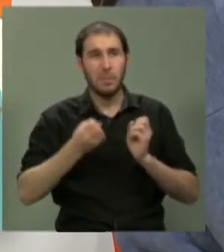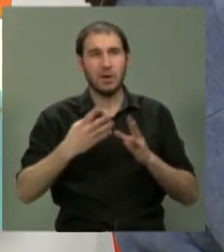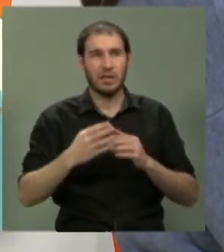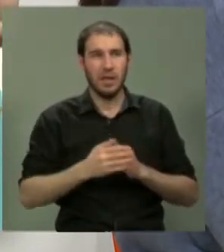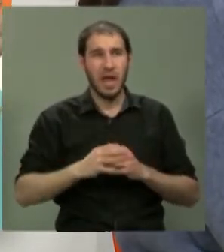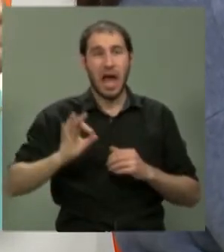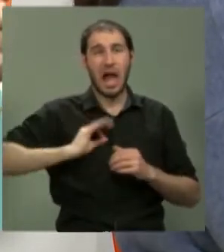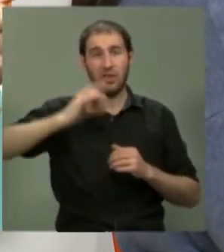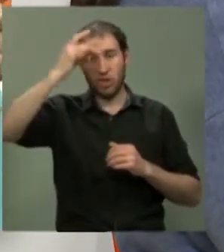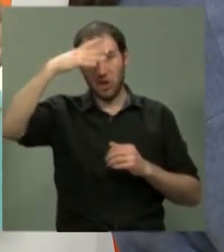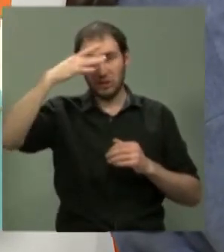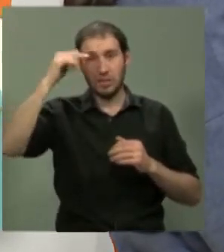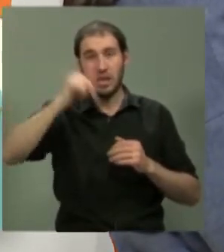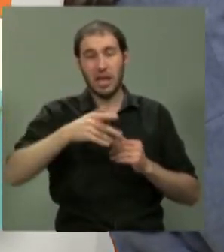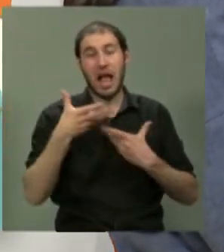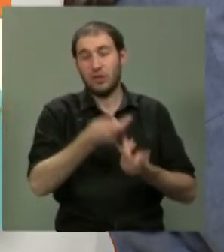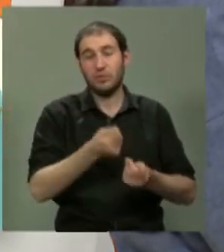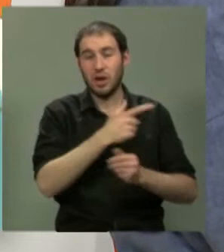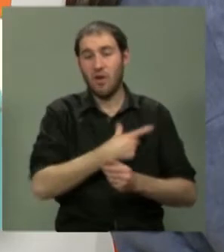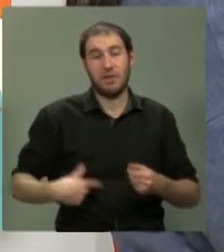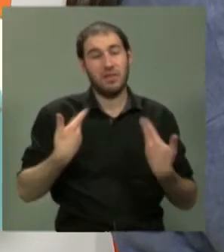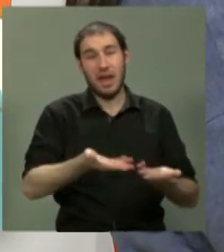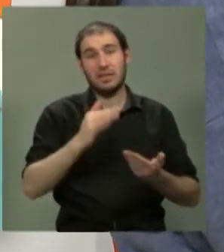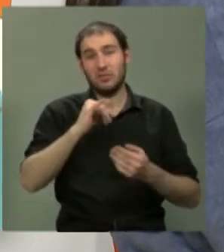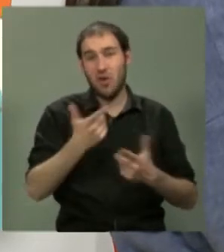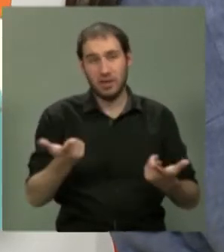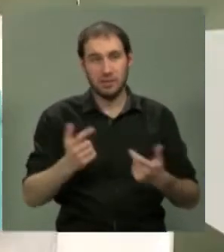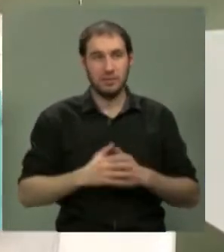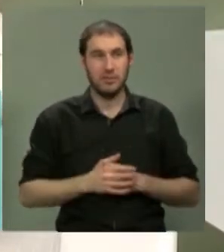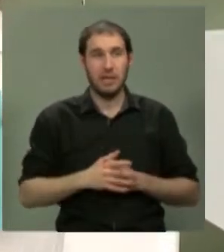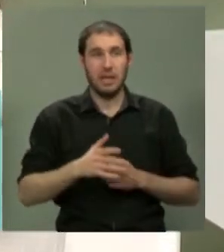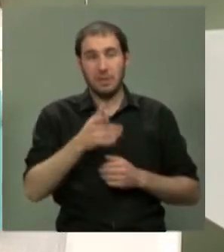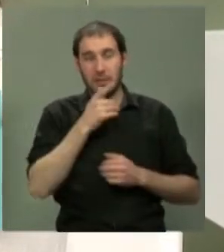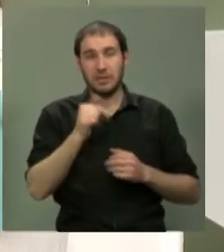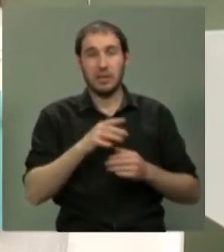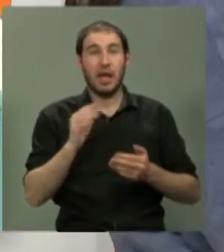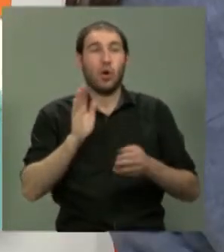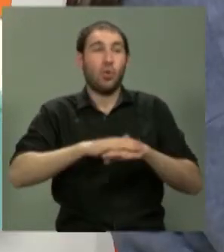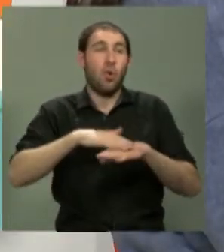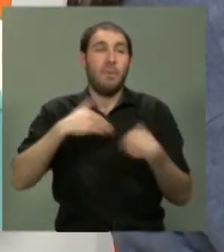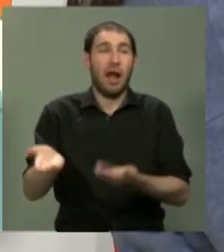porque por 12 años no ha tenido la contención que el Estado le tenía que dar. Entonces, no me parece echar